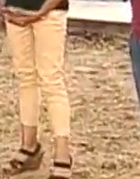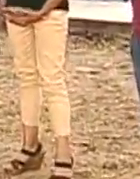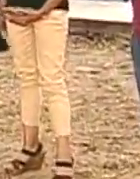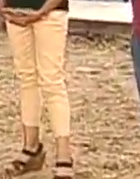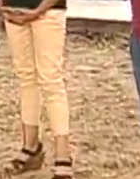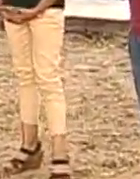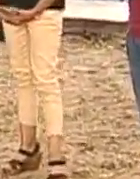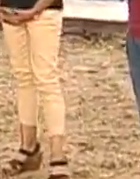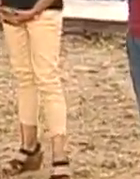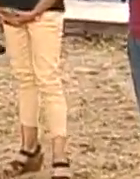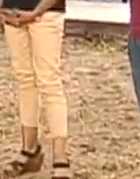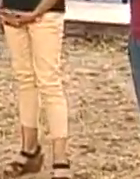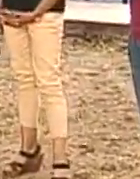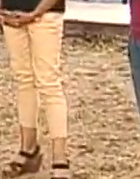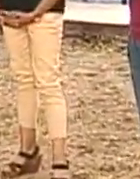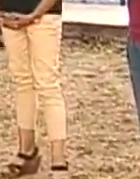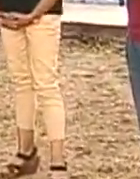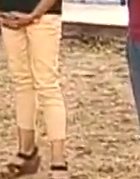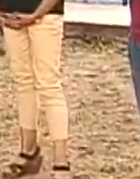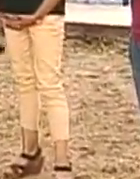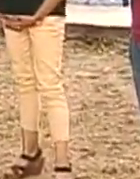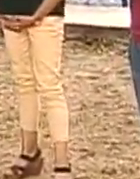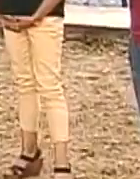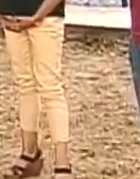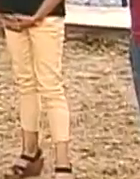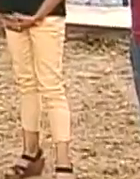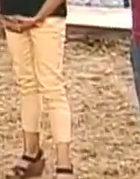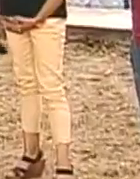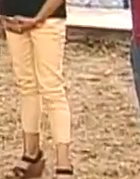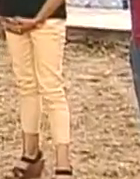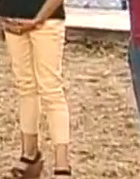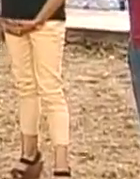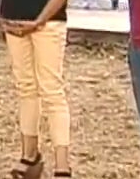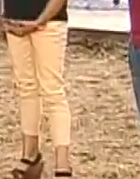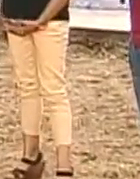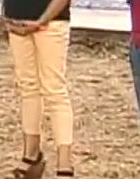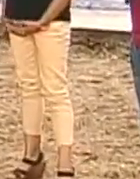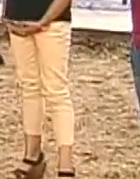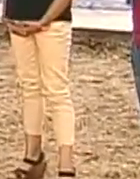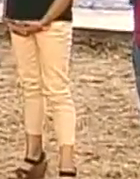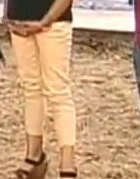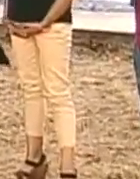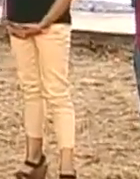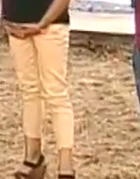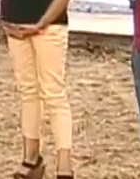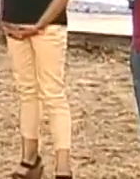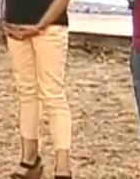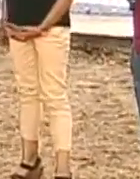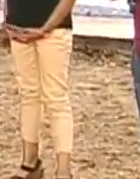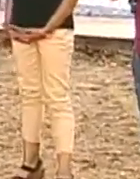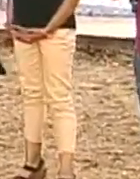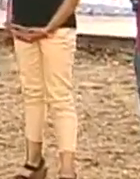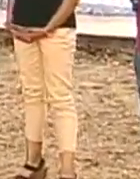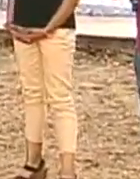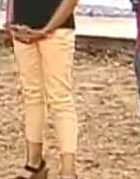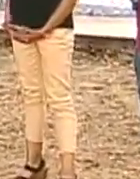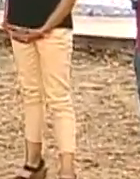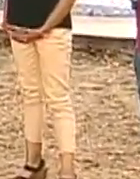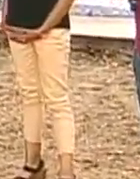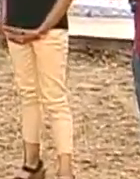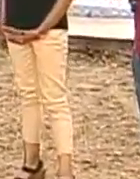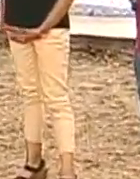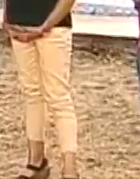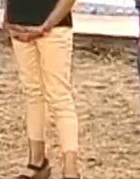la jornada de las Brigadas Comunitarias Militares, las BRICOMIL. BRICOMIL Educación lanzando